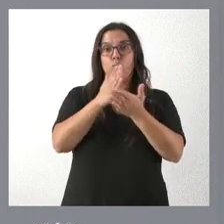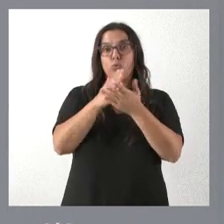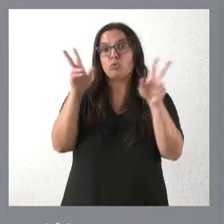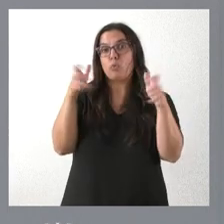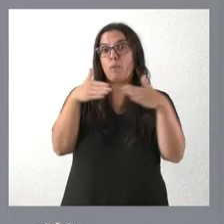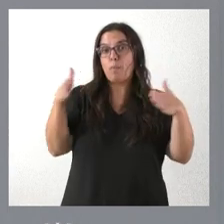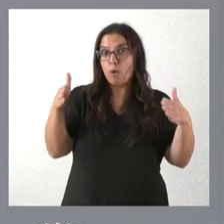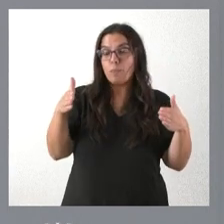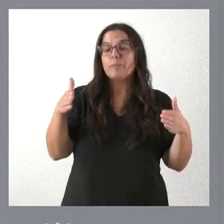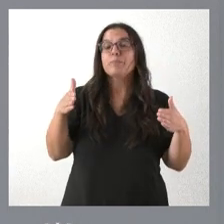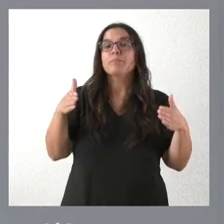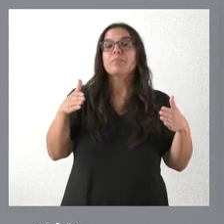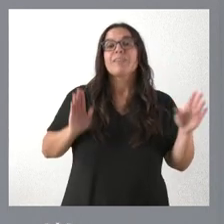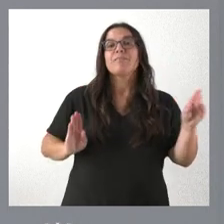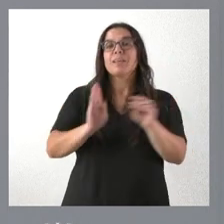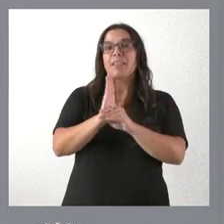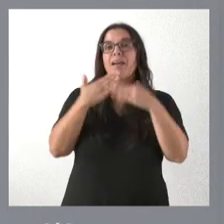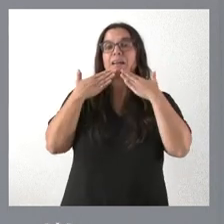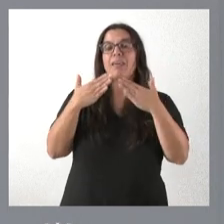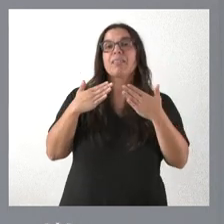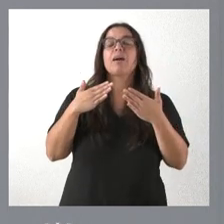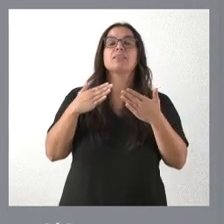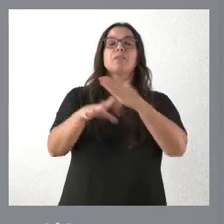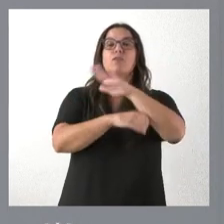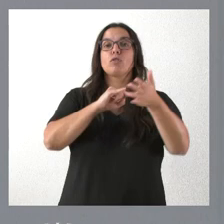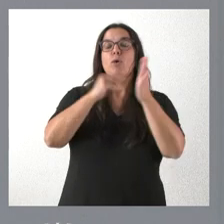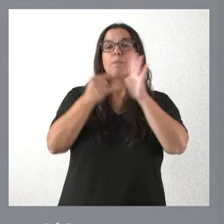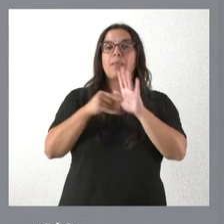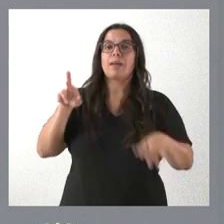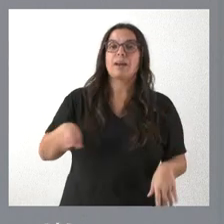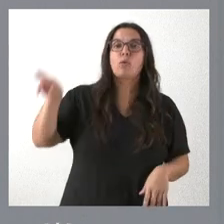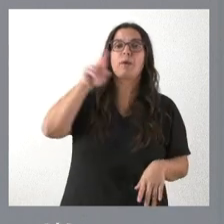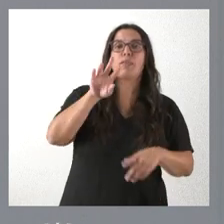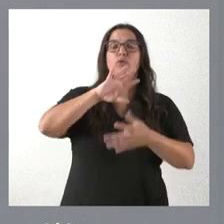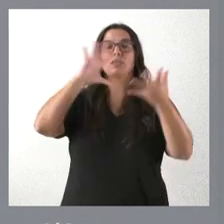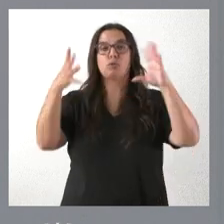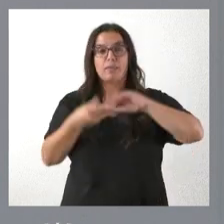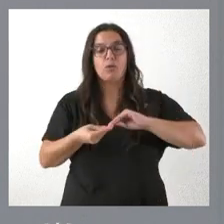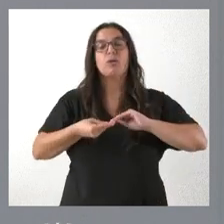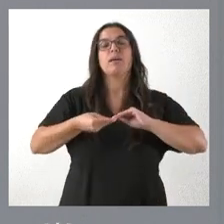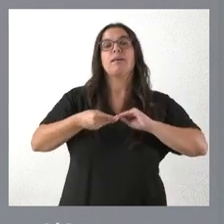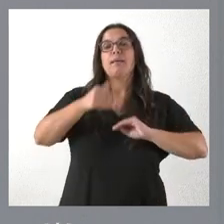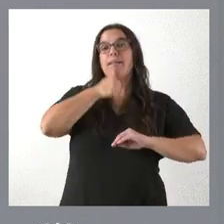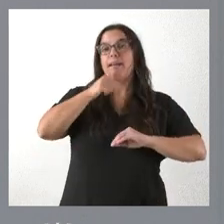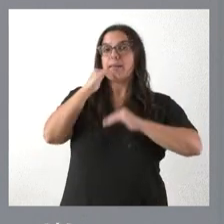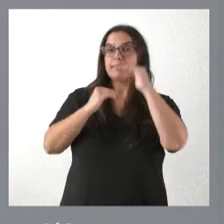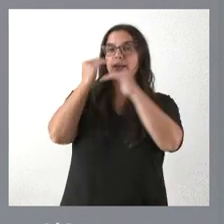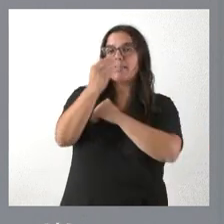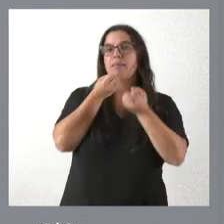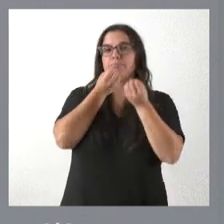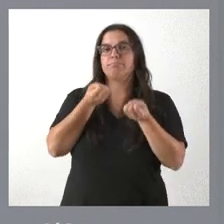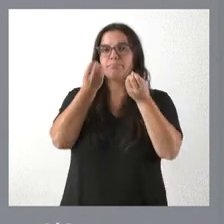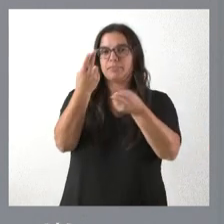académico y financiado con fondos del plan de recuperación transformación y resiliencia Les informo de este tipo de